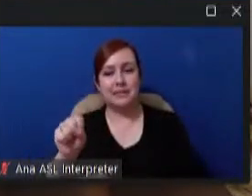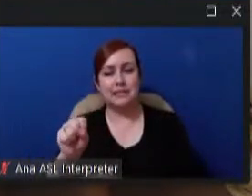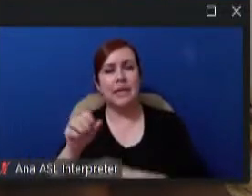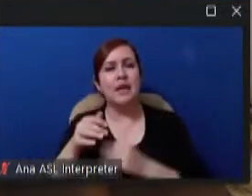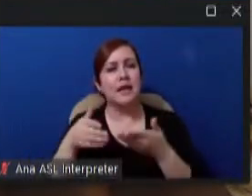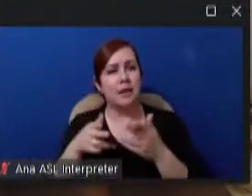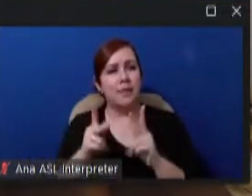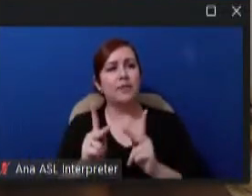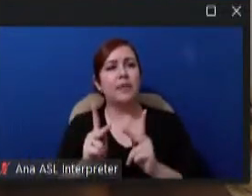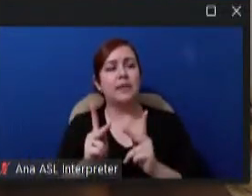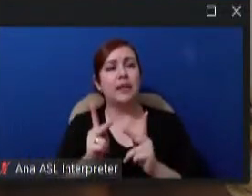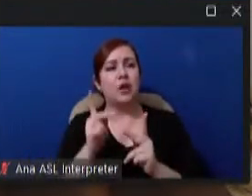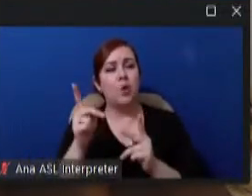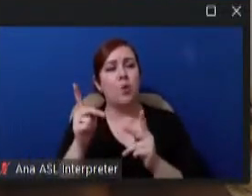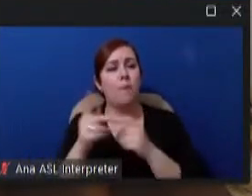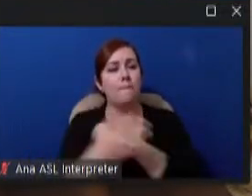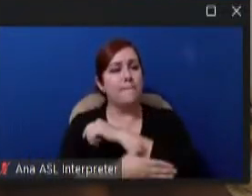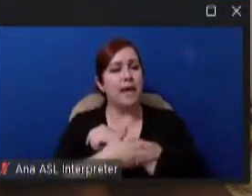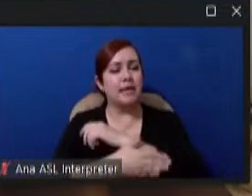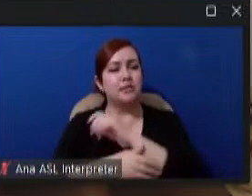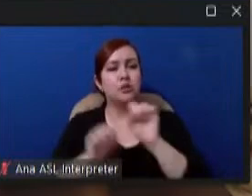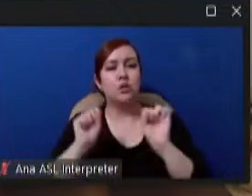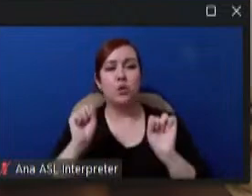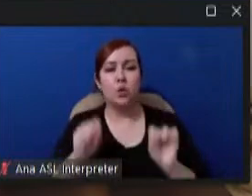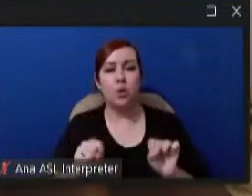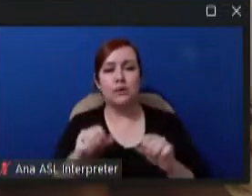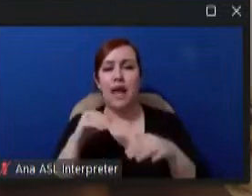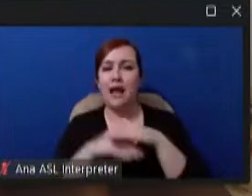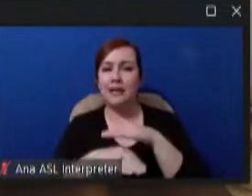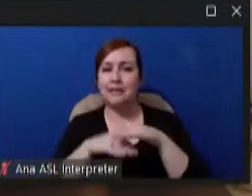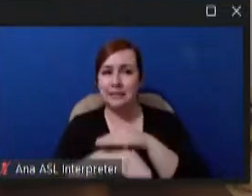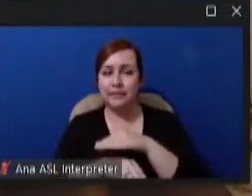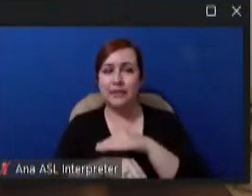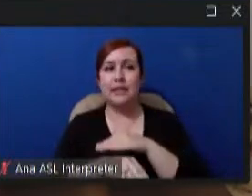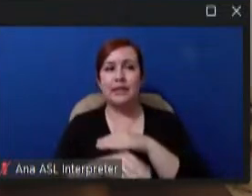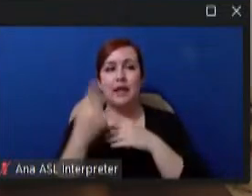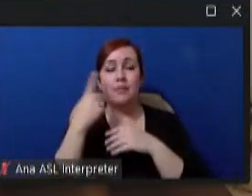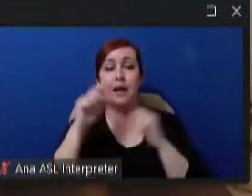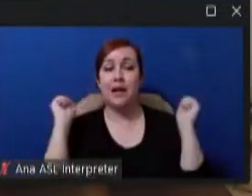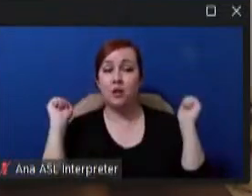con accesibilidad y seguridad para todos y todas